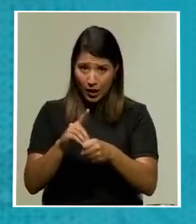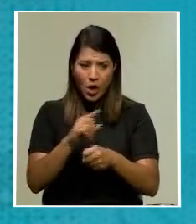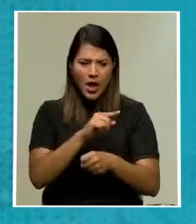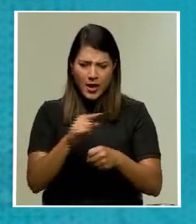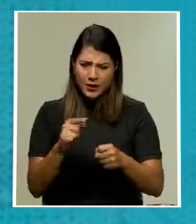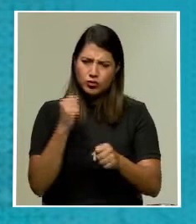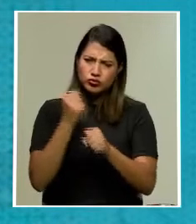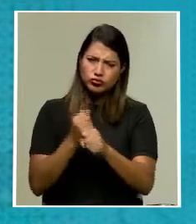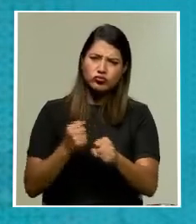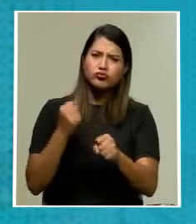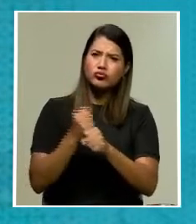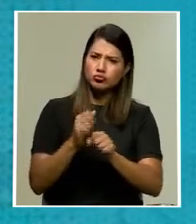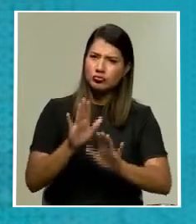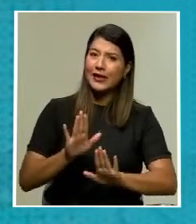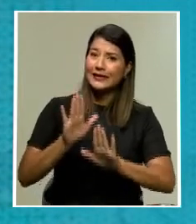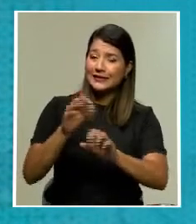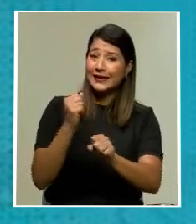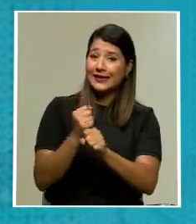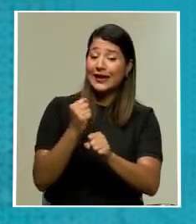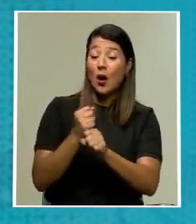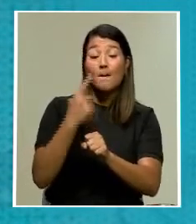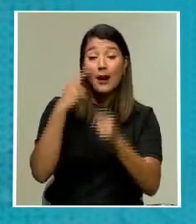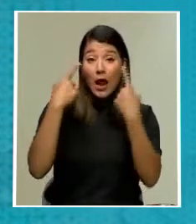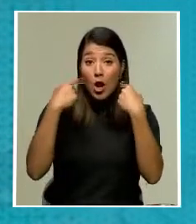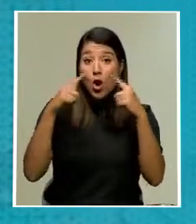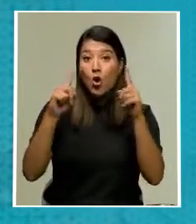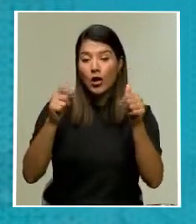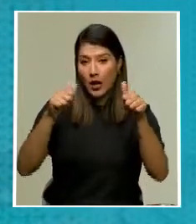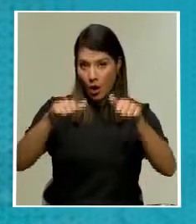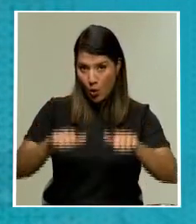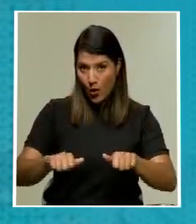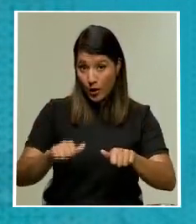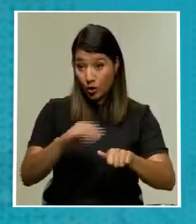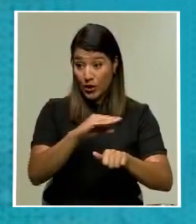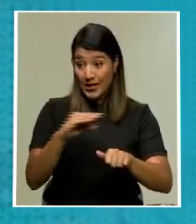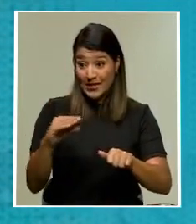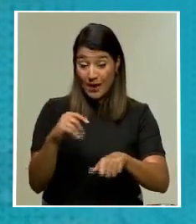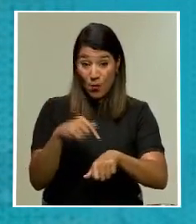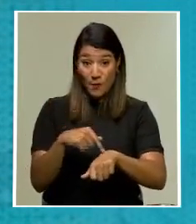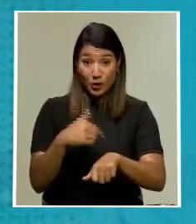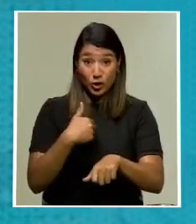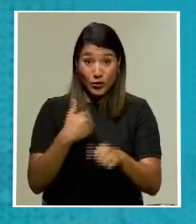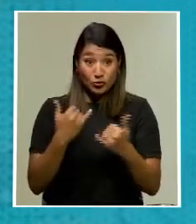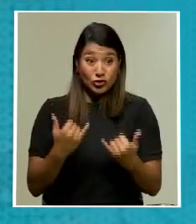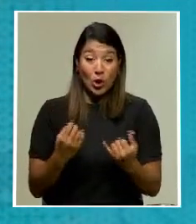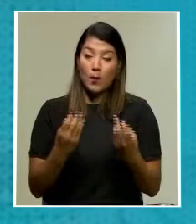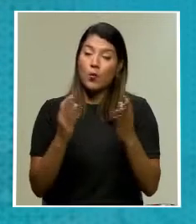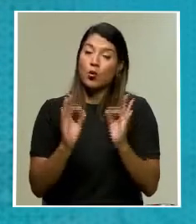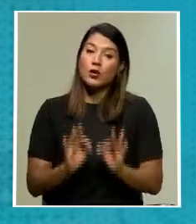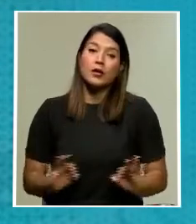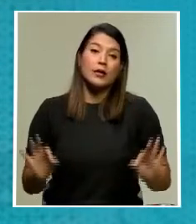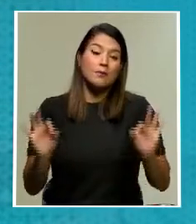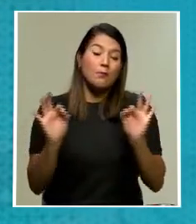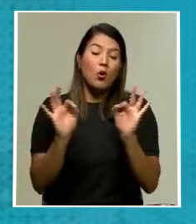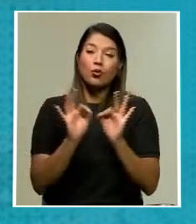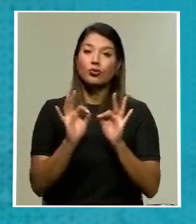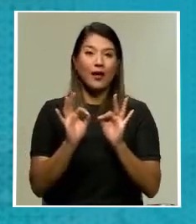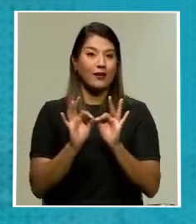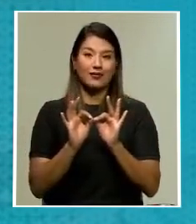gran trabajo para lograr un texto, y en la fase procesal en que nos encontramos se vuelve vital